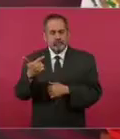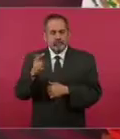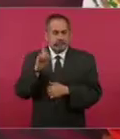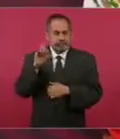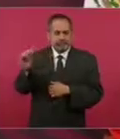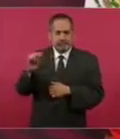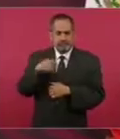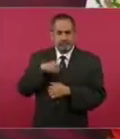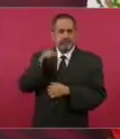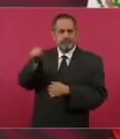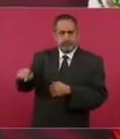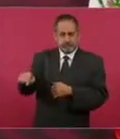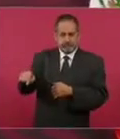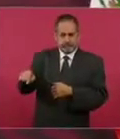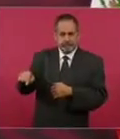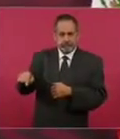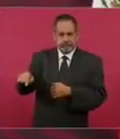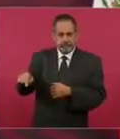voy